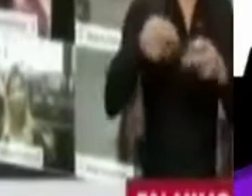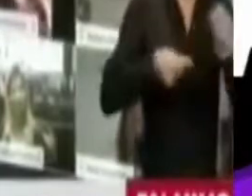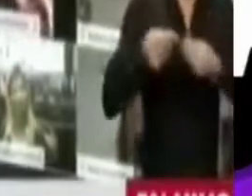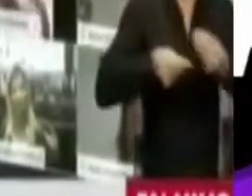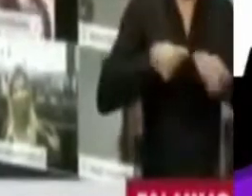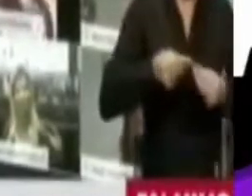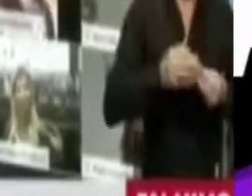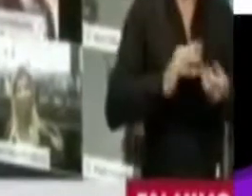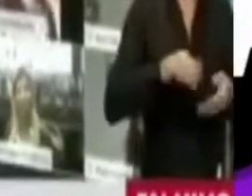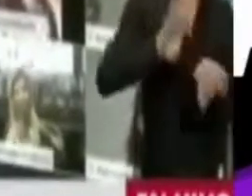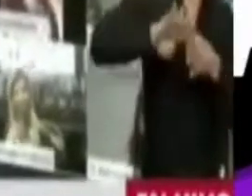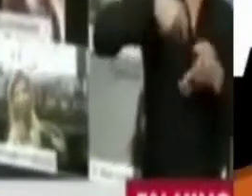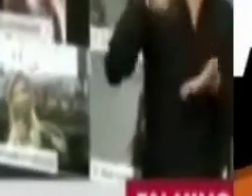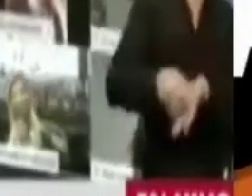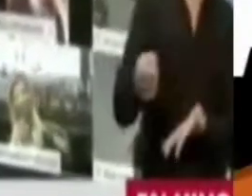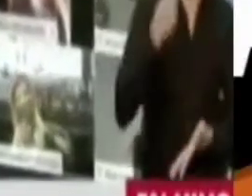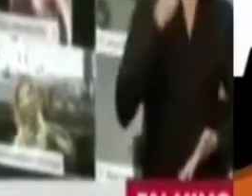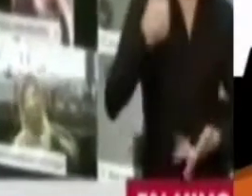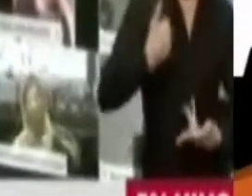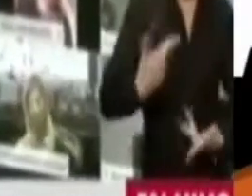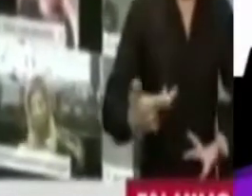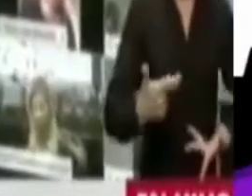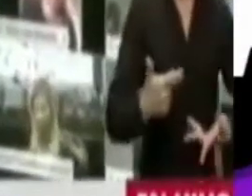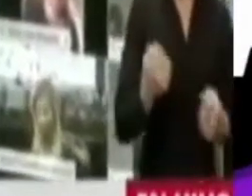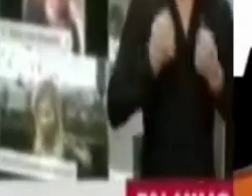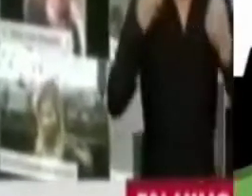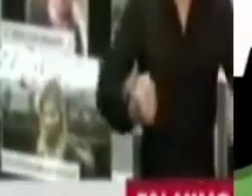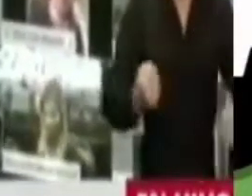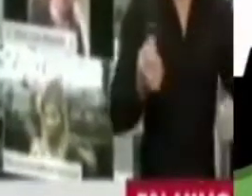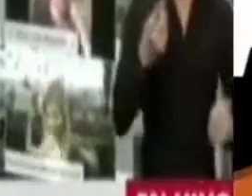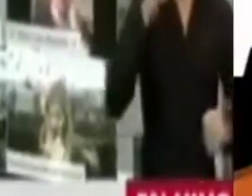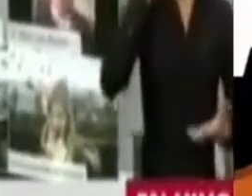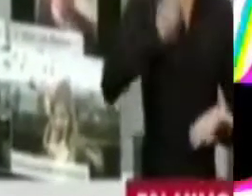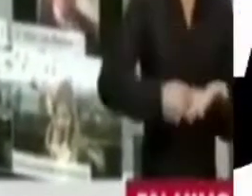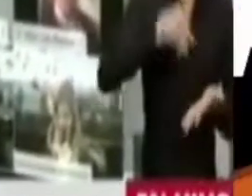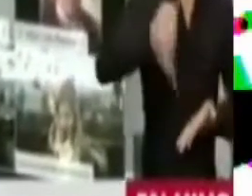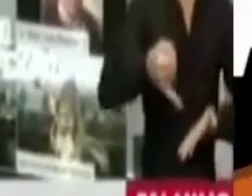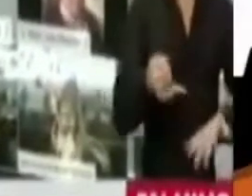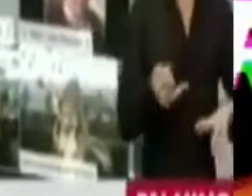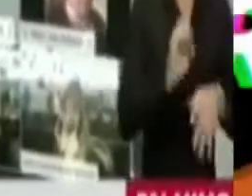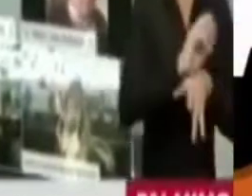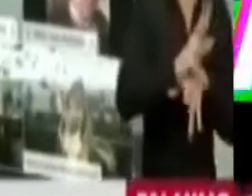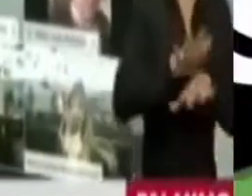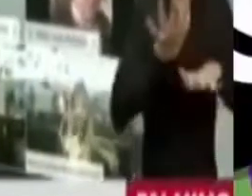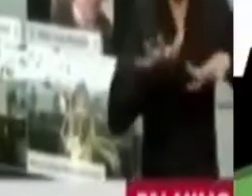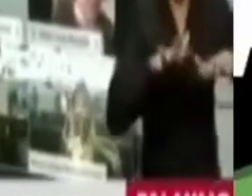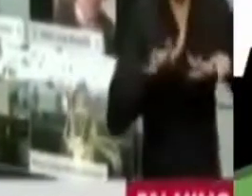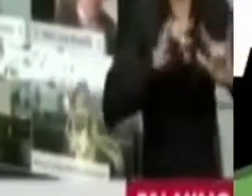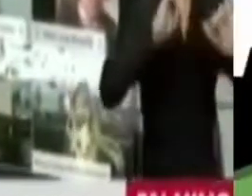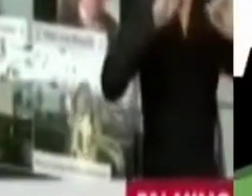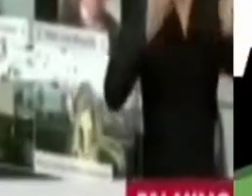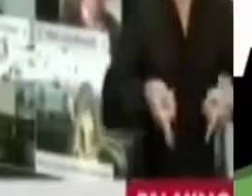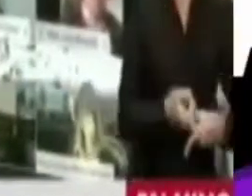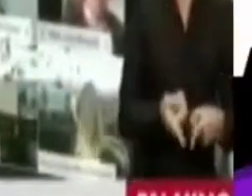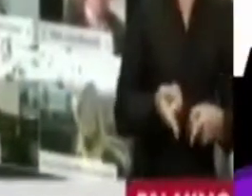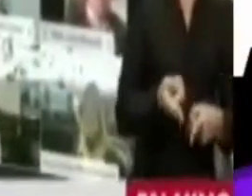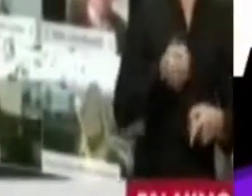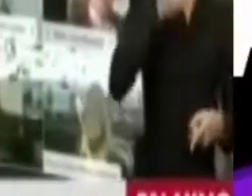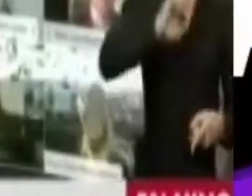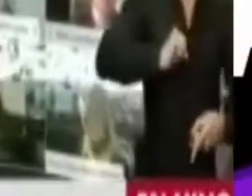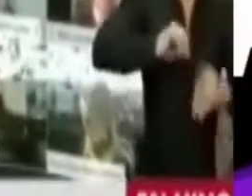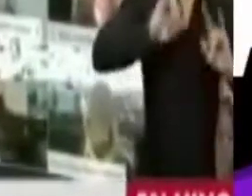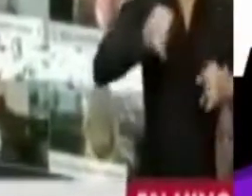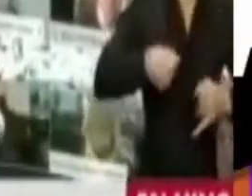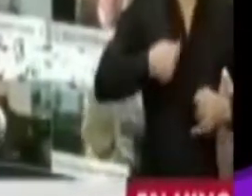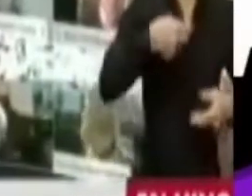Luis fue a la justicia muchísimas veces. Reclamos permanentes. Y no hubo ni